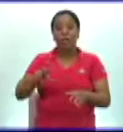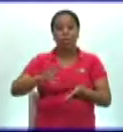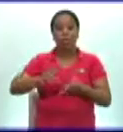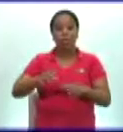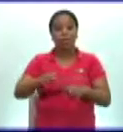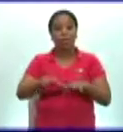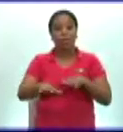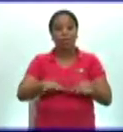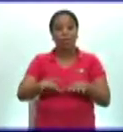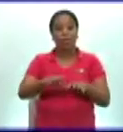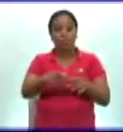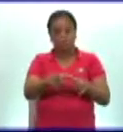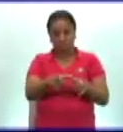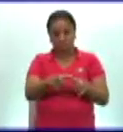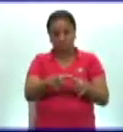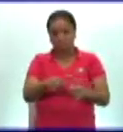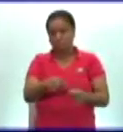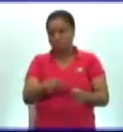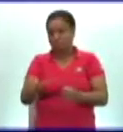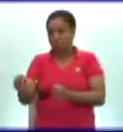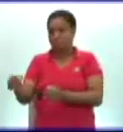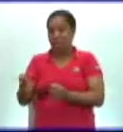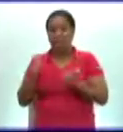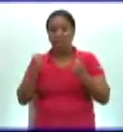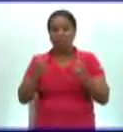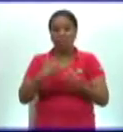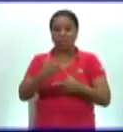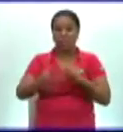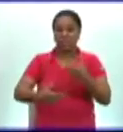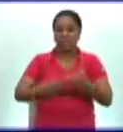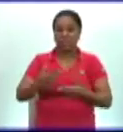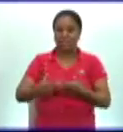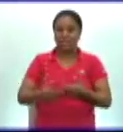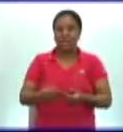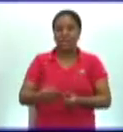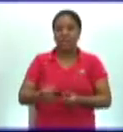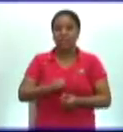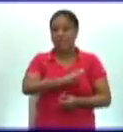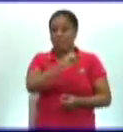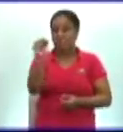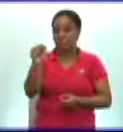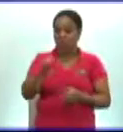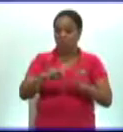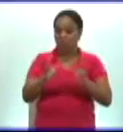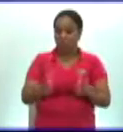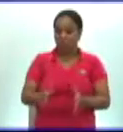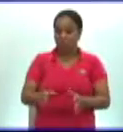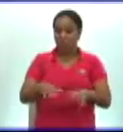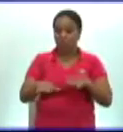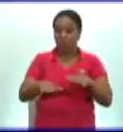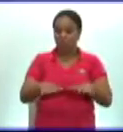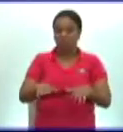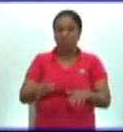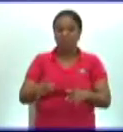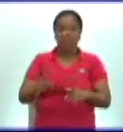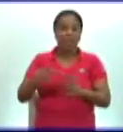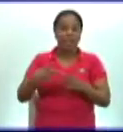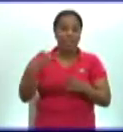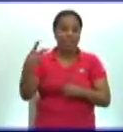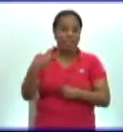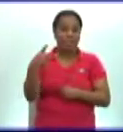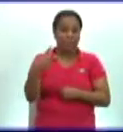la fuerza que se realiza para lograr que el cuerpo se mueva es mayor, por lo que